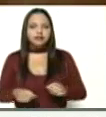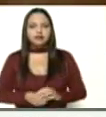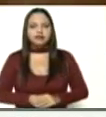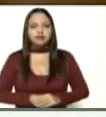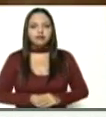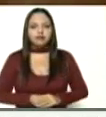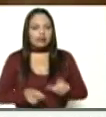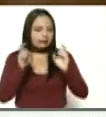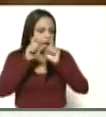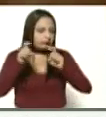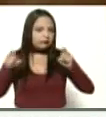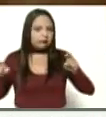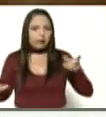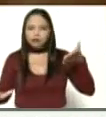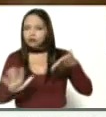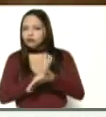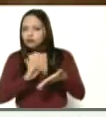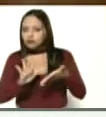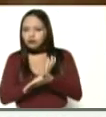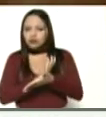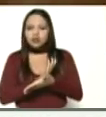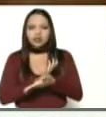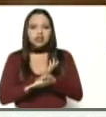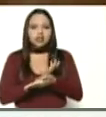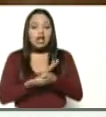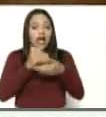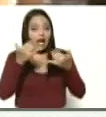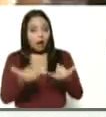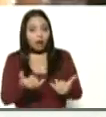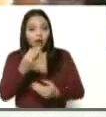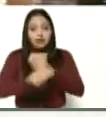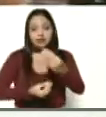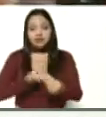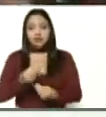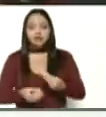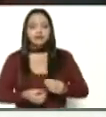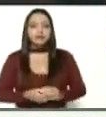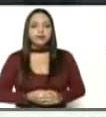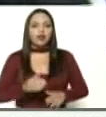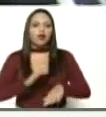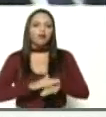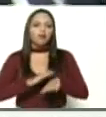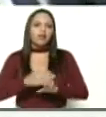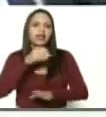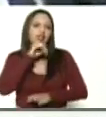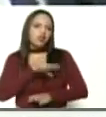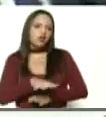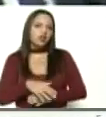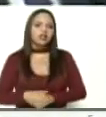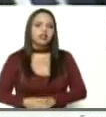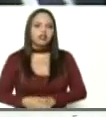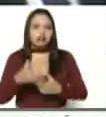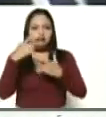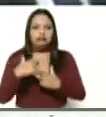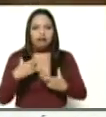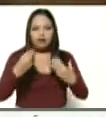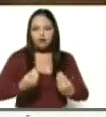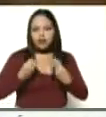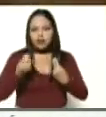clase sobre lo que aconteció y acontece, porque la historia es un sujeto vivo y anda por